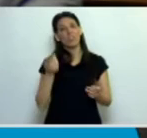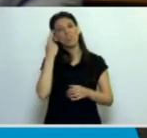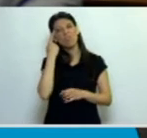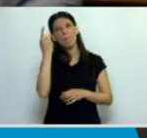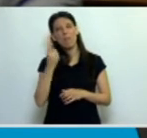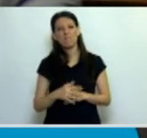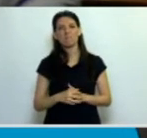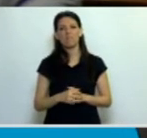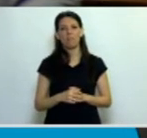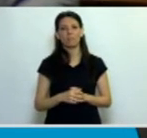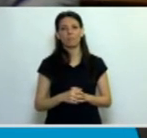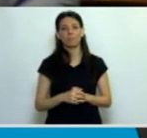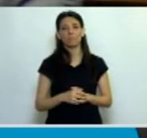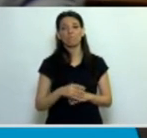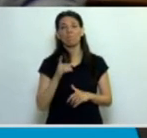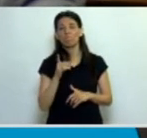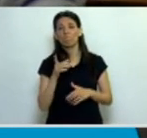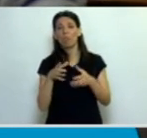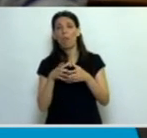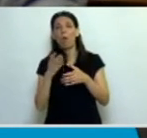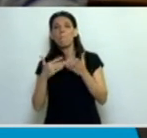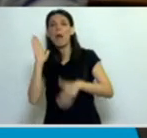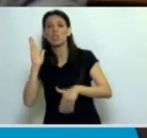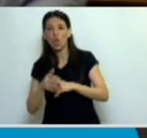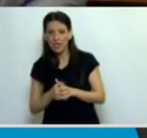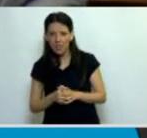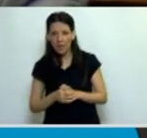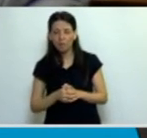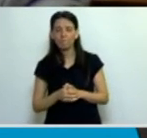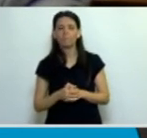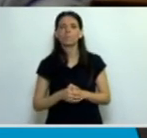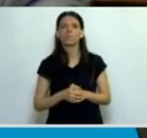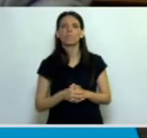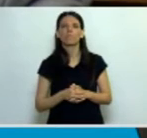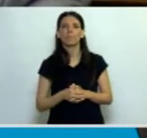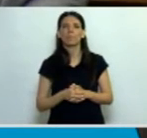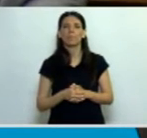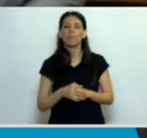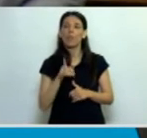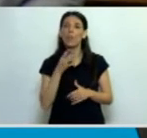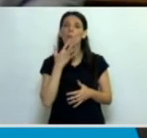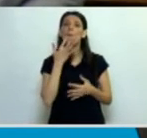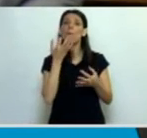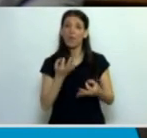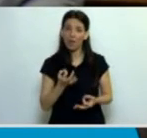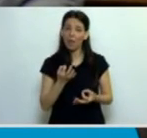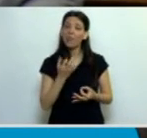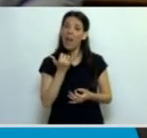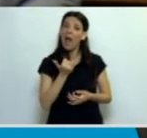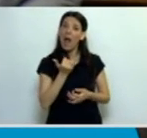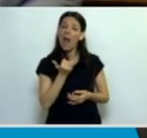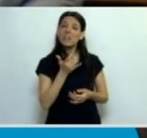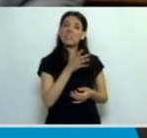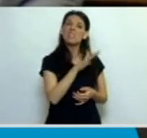plantea supuestamente esta mayoría agravada. Pero es verdad que hay sectores que